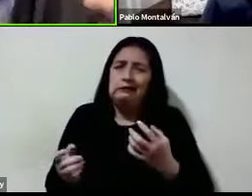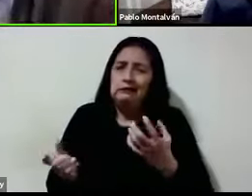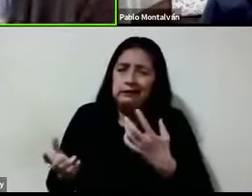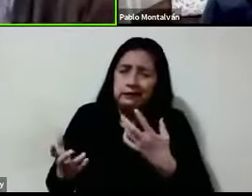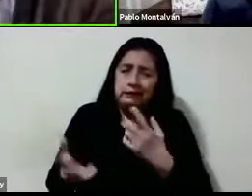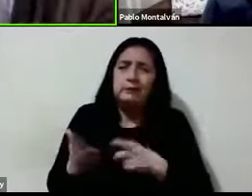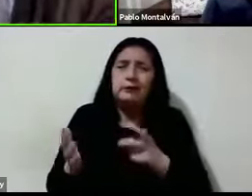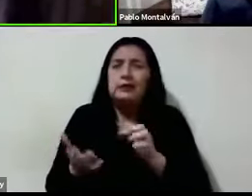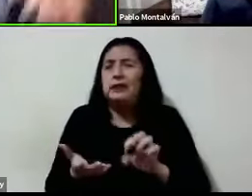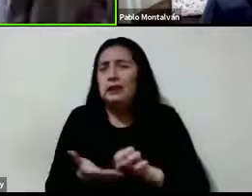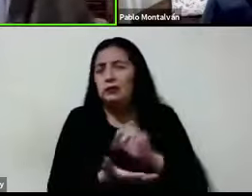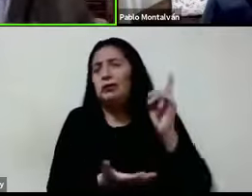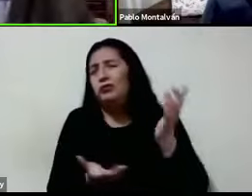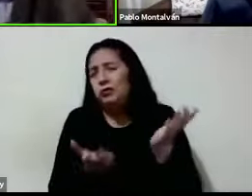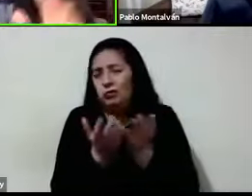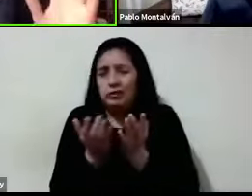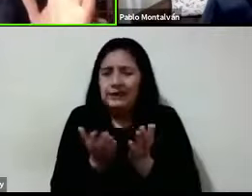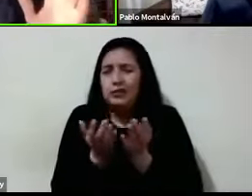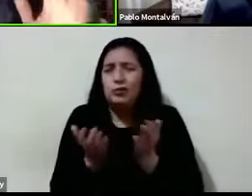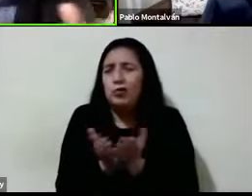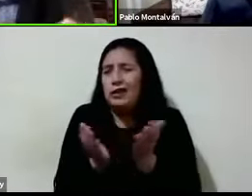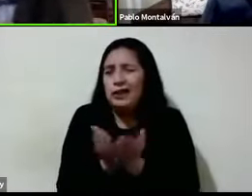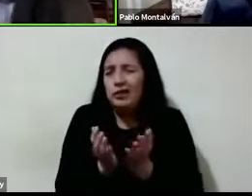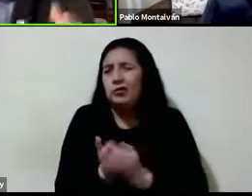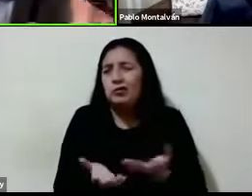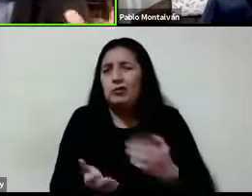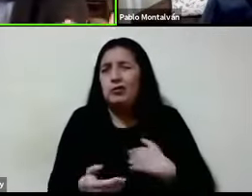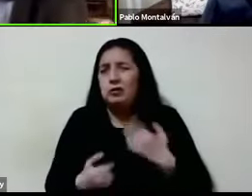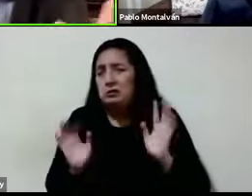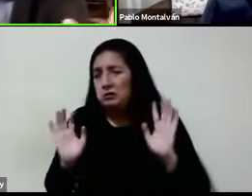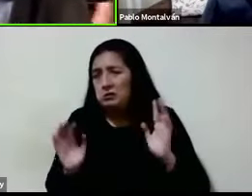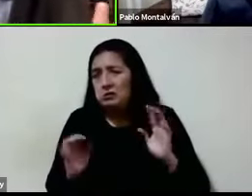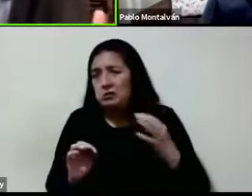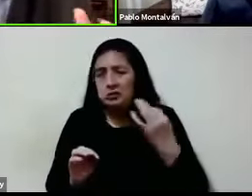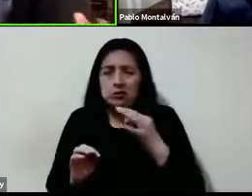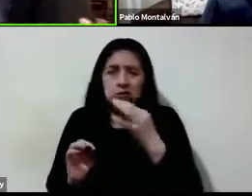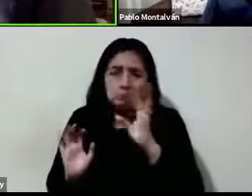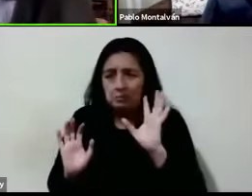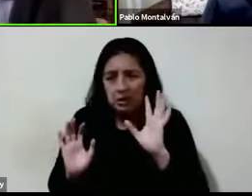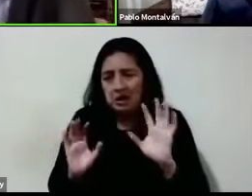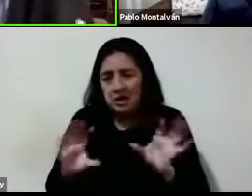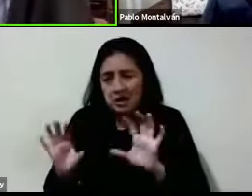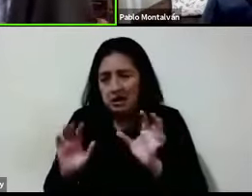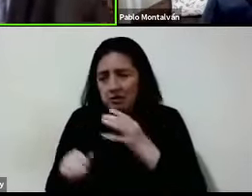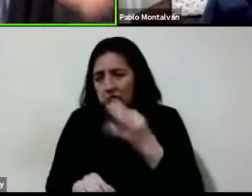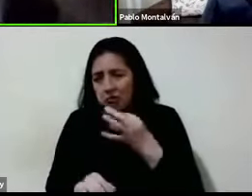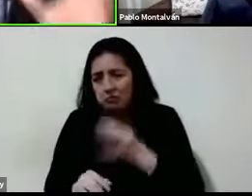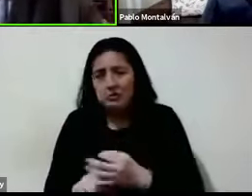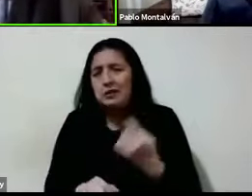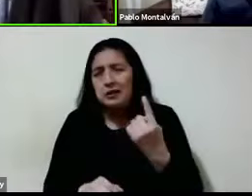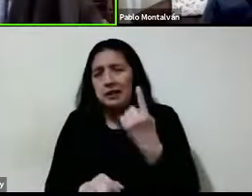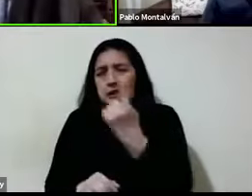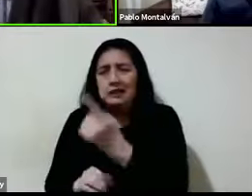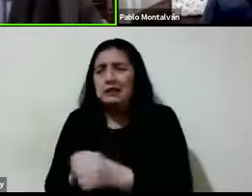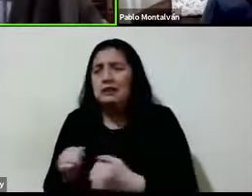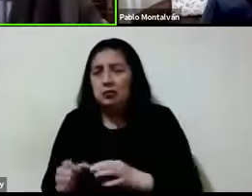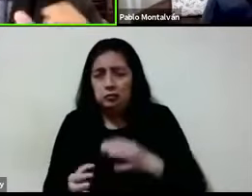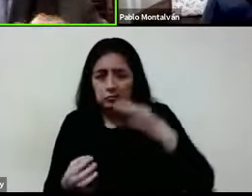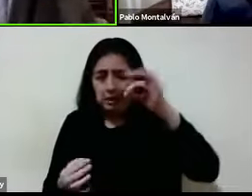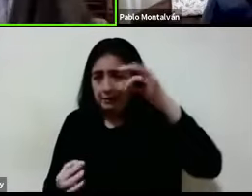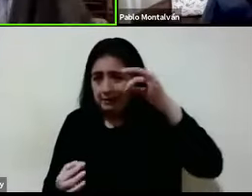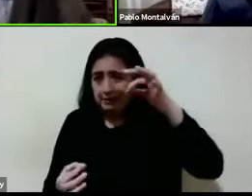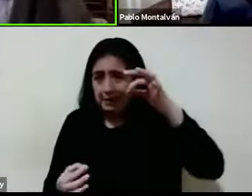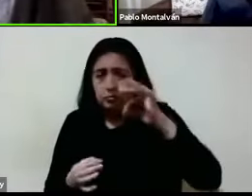simbólico de la educación escolar que han recibido, porque hago el siguiente ejercicio siempre, ¿no? Lo repito ciclo a ciclo. Les doy una hoja en